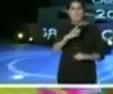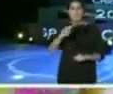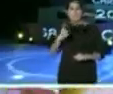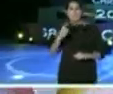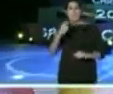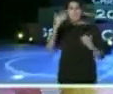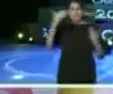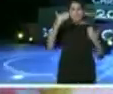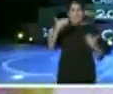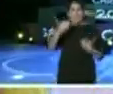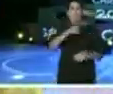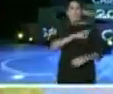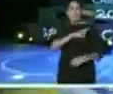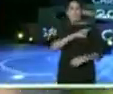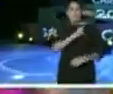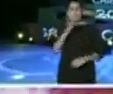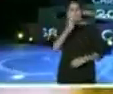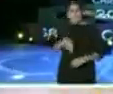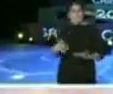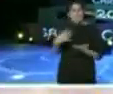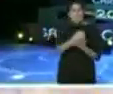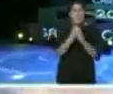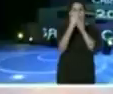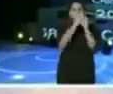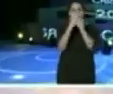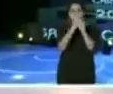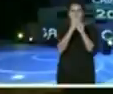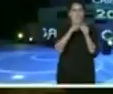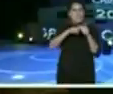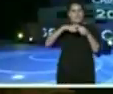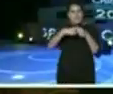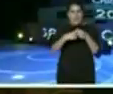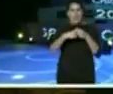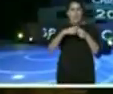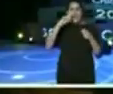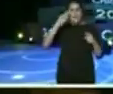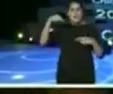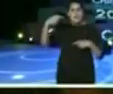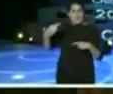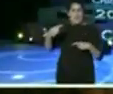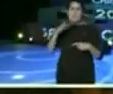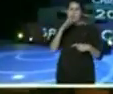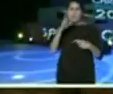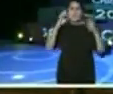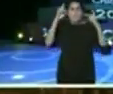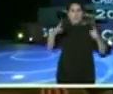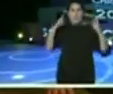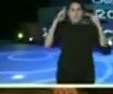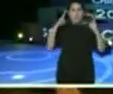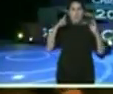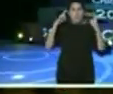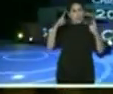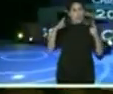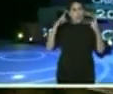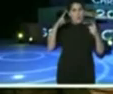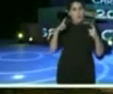a Mamelucos por ese doblete, pero también a todas las murgas, porque lo han hecho fantásticamente bien. Es mucho el esfuerzo que hay detrás de